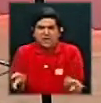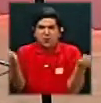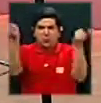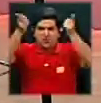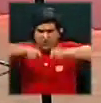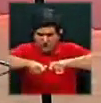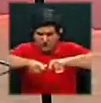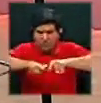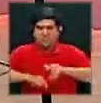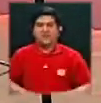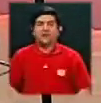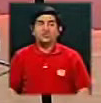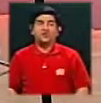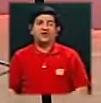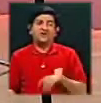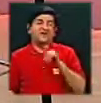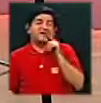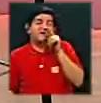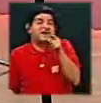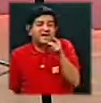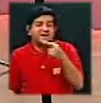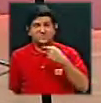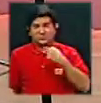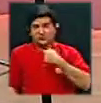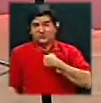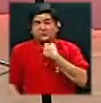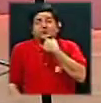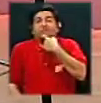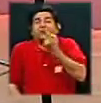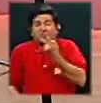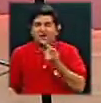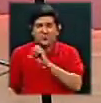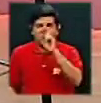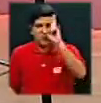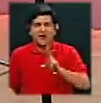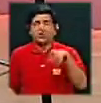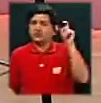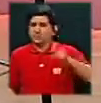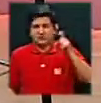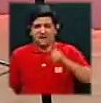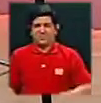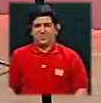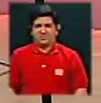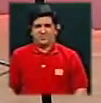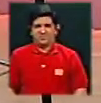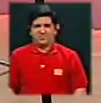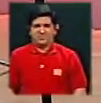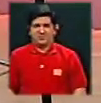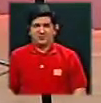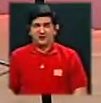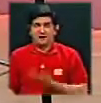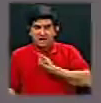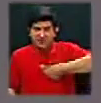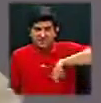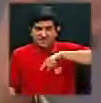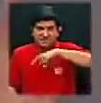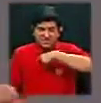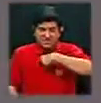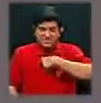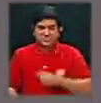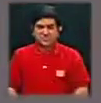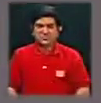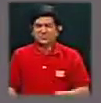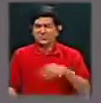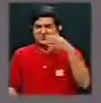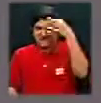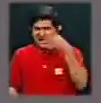que estamos viviendo ahora. Eso es, digamos, lo que yo diría que Costa Rica está necesitando. O sea, si se ha apostado,